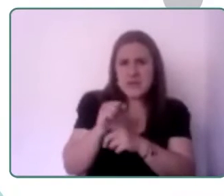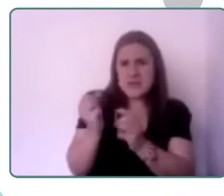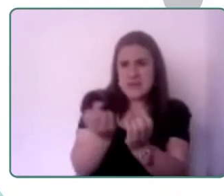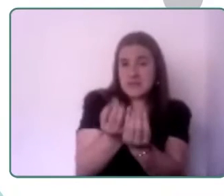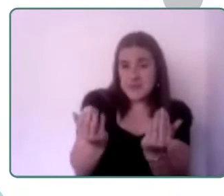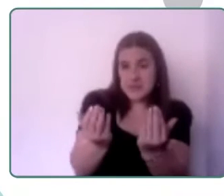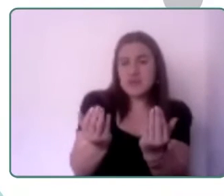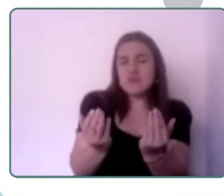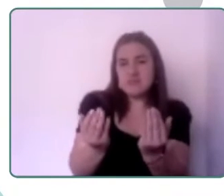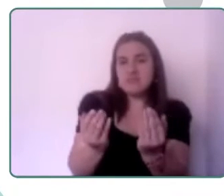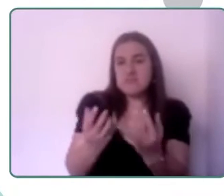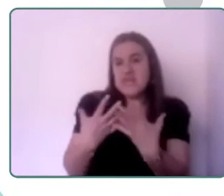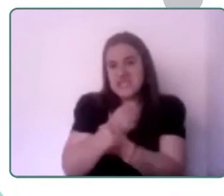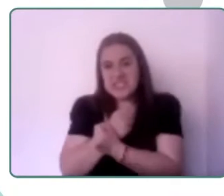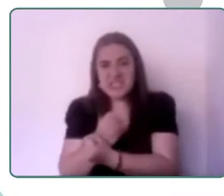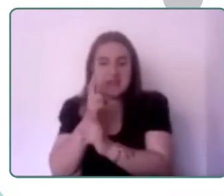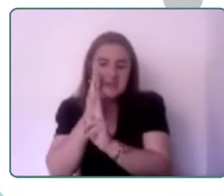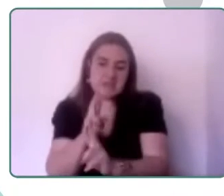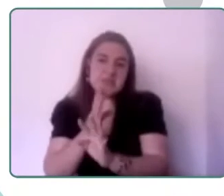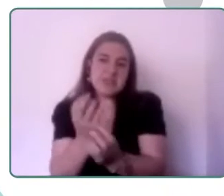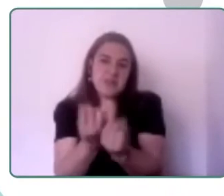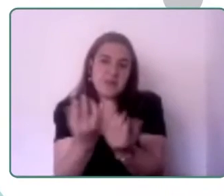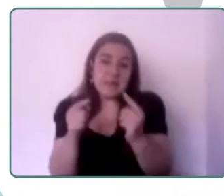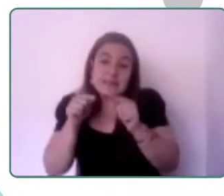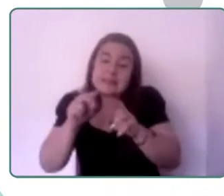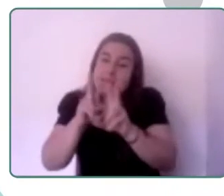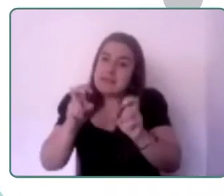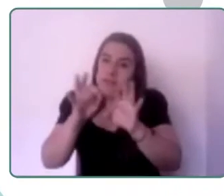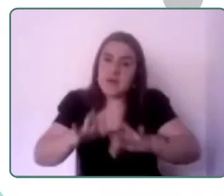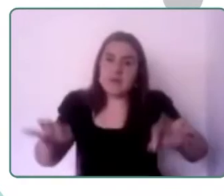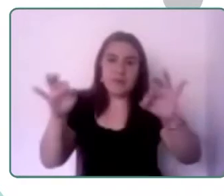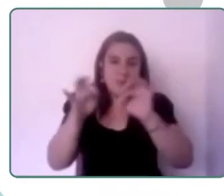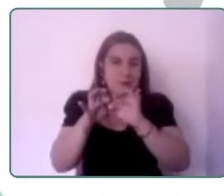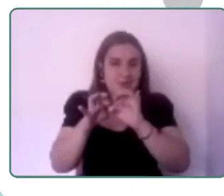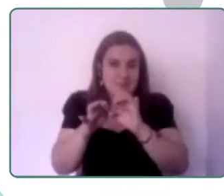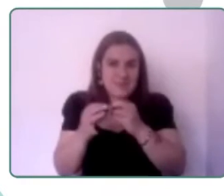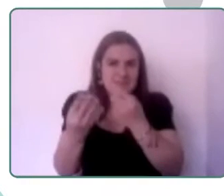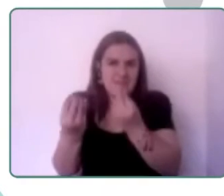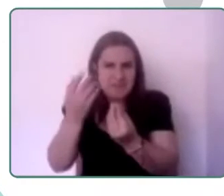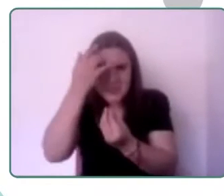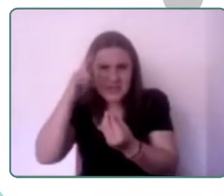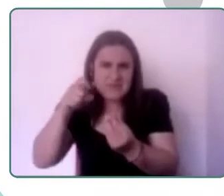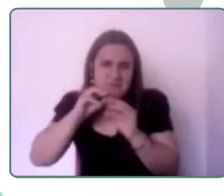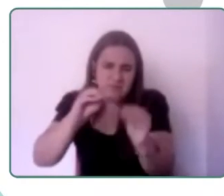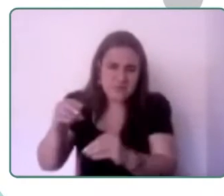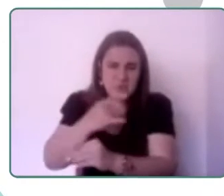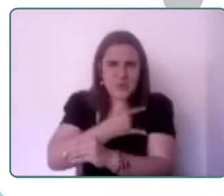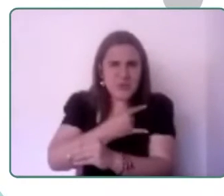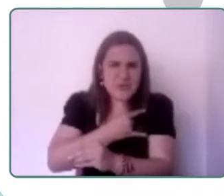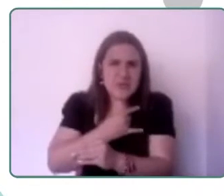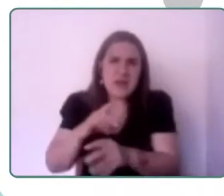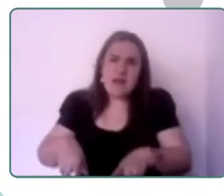lo consideran además un tema muy importante y fundamental, necesario dentro del contexto universitario y la vida